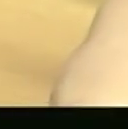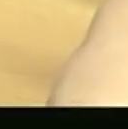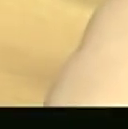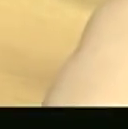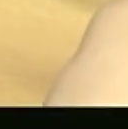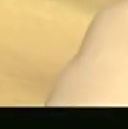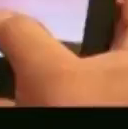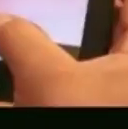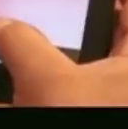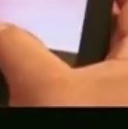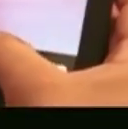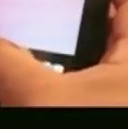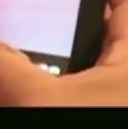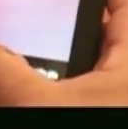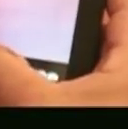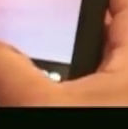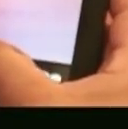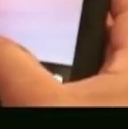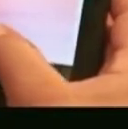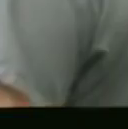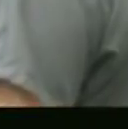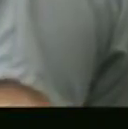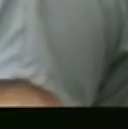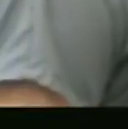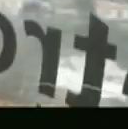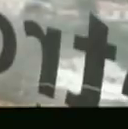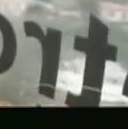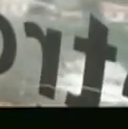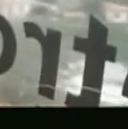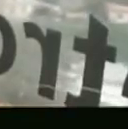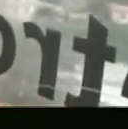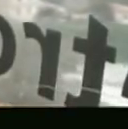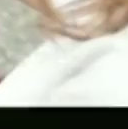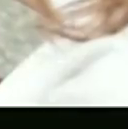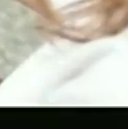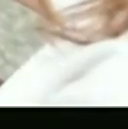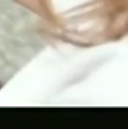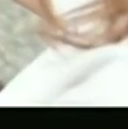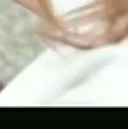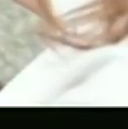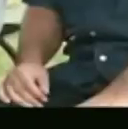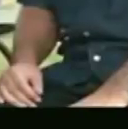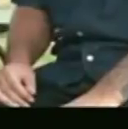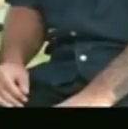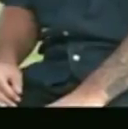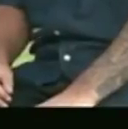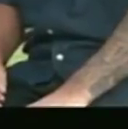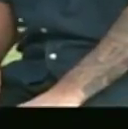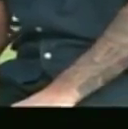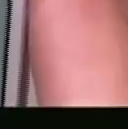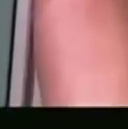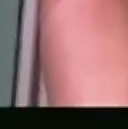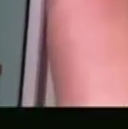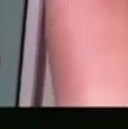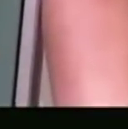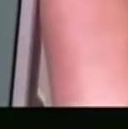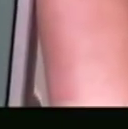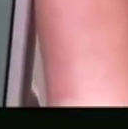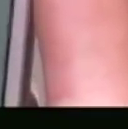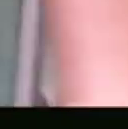La nueva aplicación del carnet de la patria para impulsar las misiones, grandes misiones y el plan de los CLAP